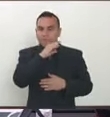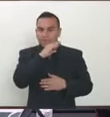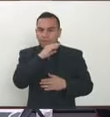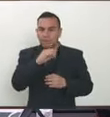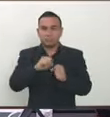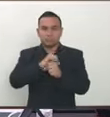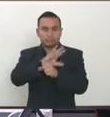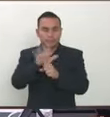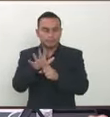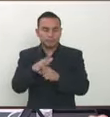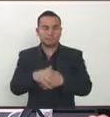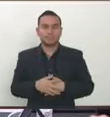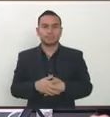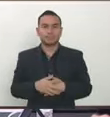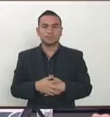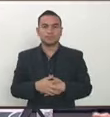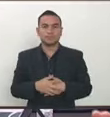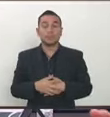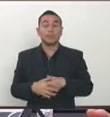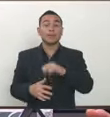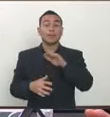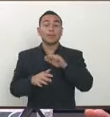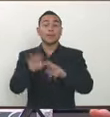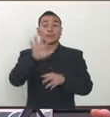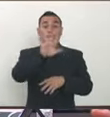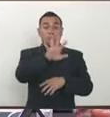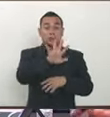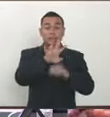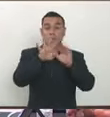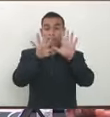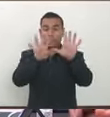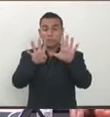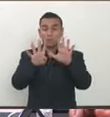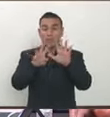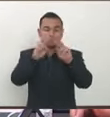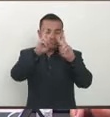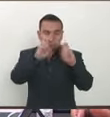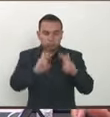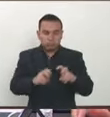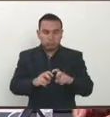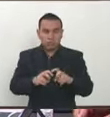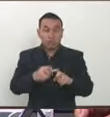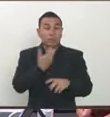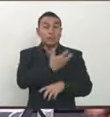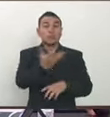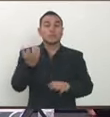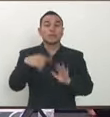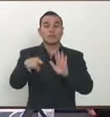epidemiológico. Fueron 50 y tantas pruebas y en ese caso las pruebas salieron negativas.